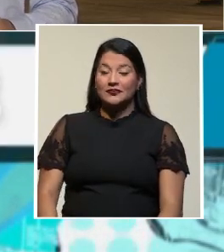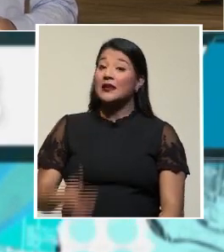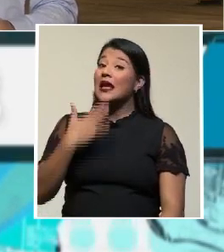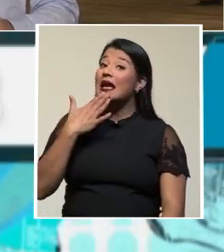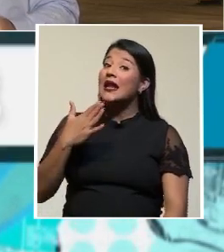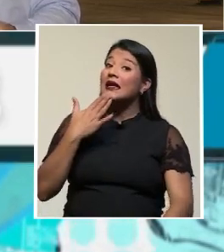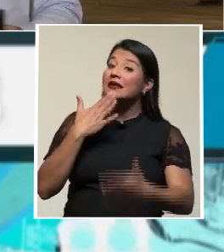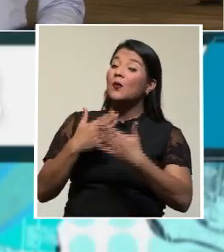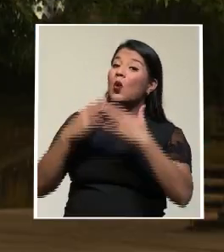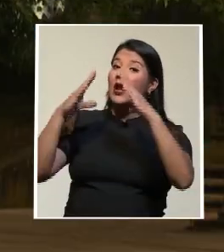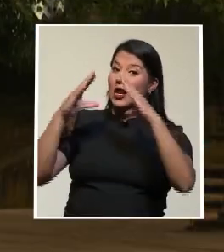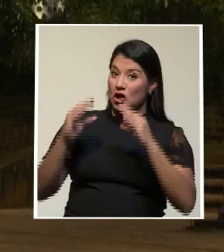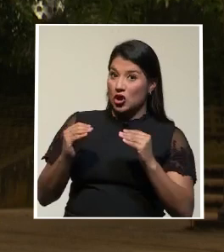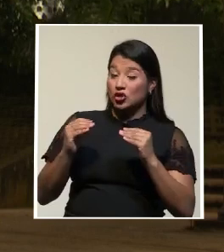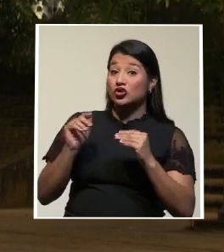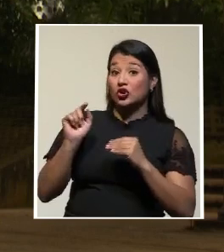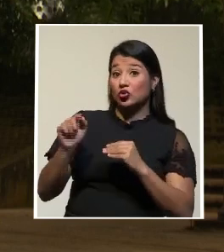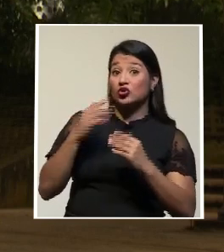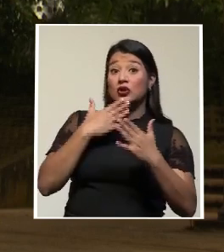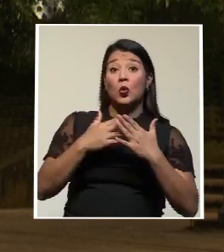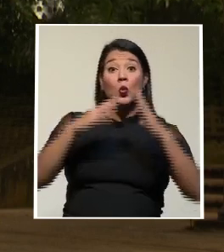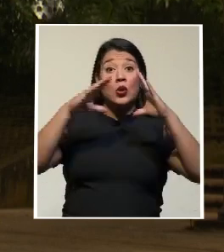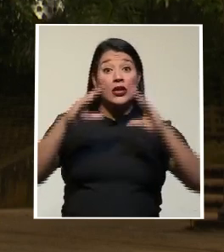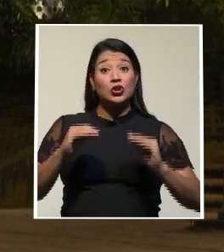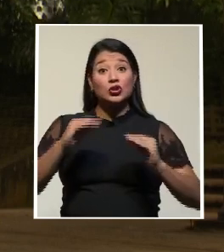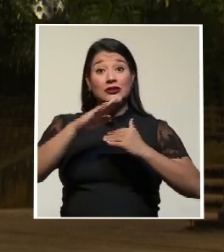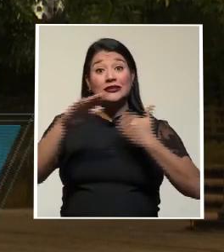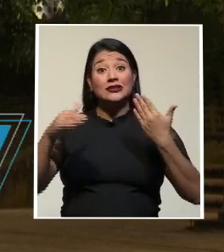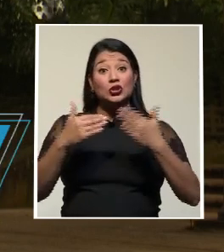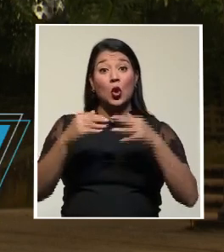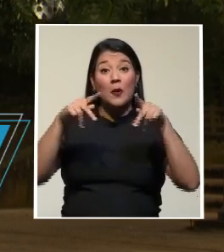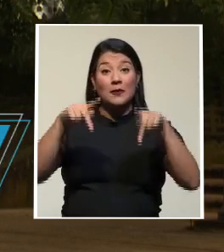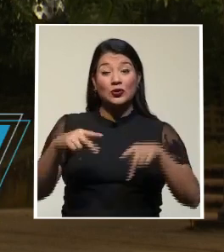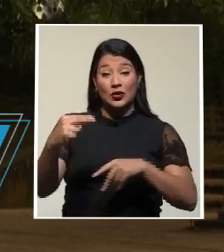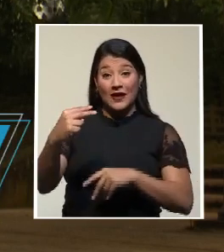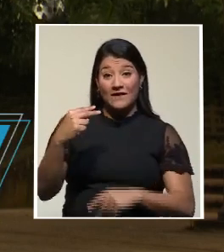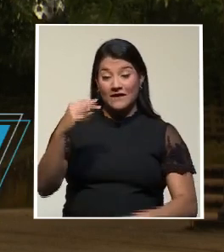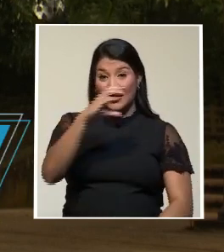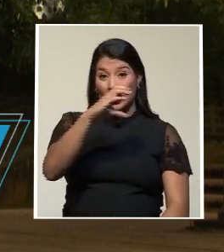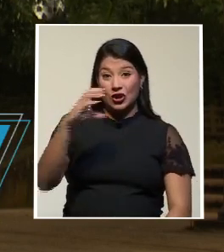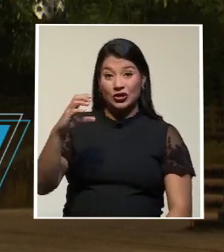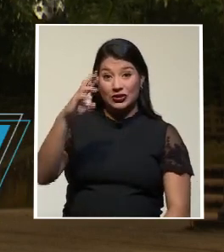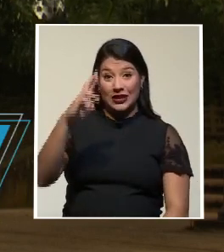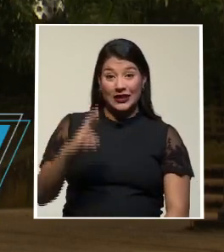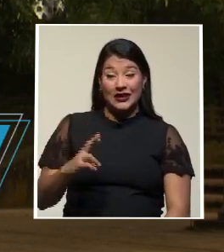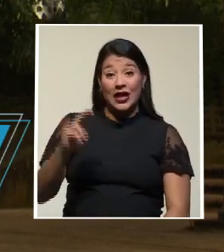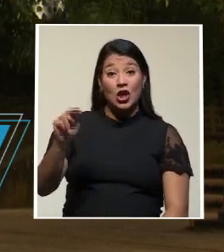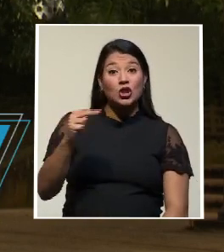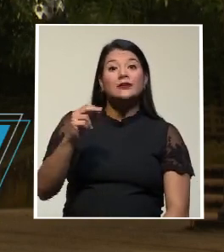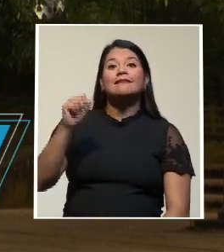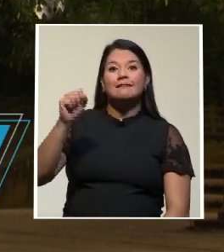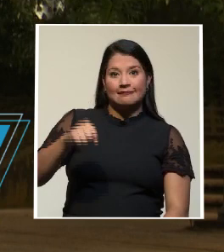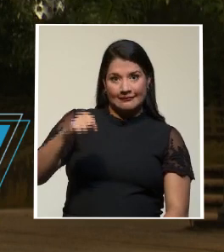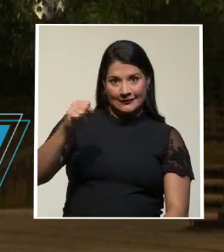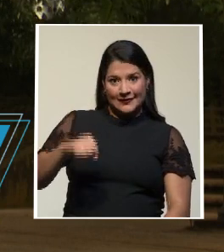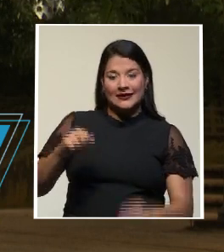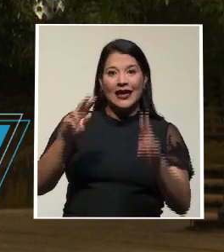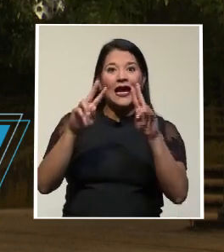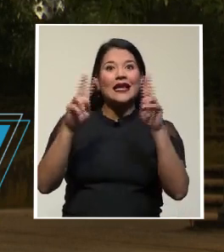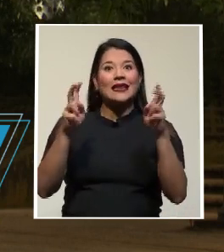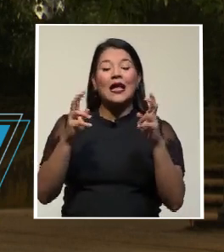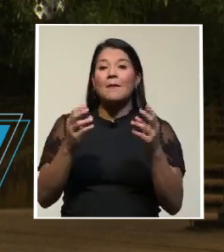Gracias, muy buenas noches, Ernesto, y a todos los que nos siguen a través de Costa Rica Noticias. Así es, el tema pues